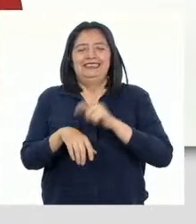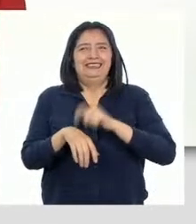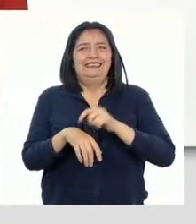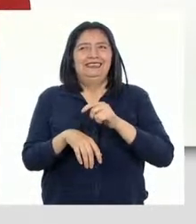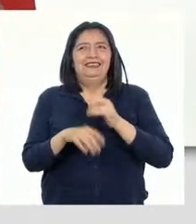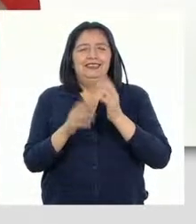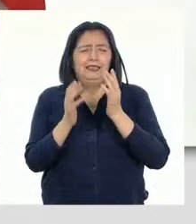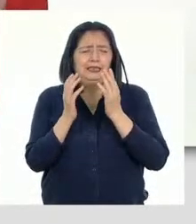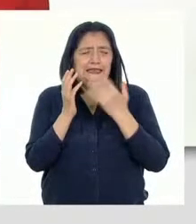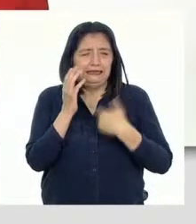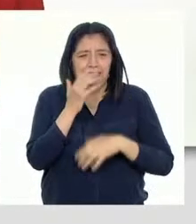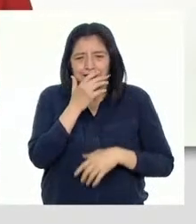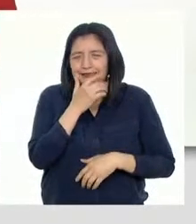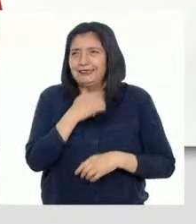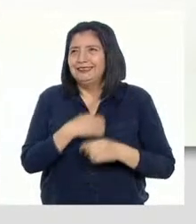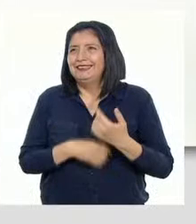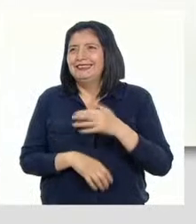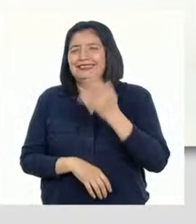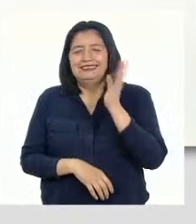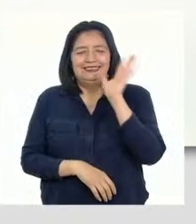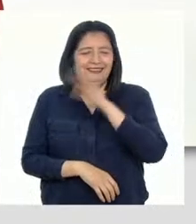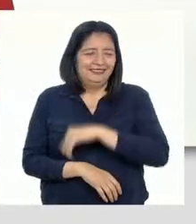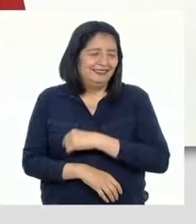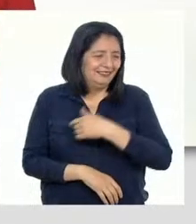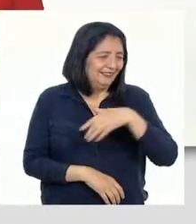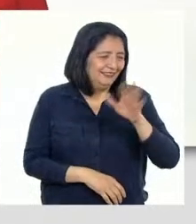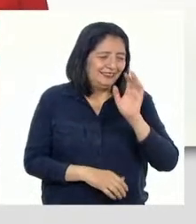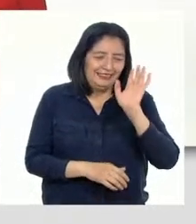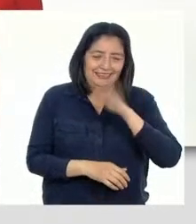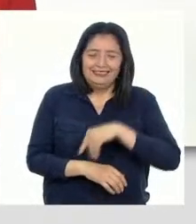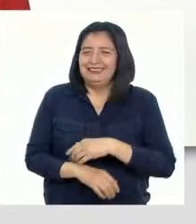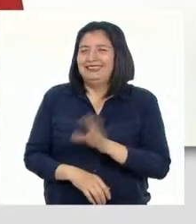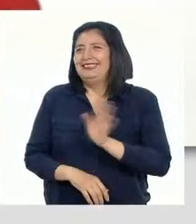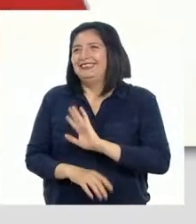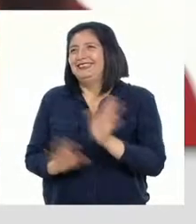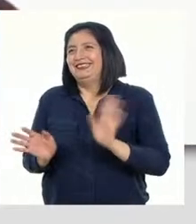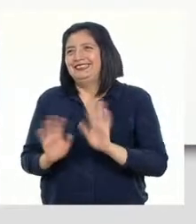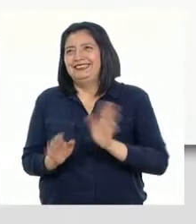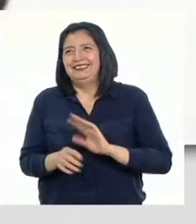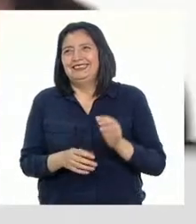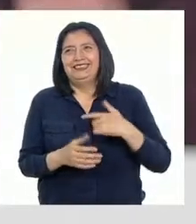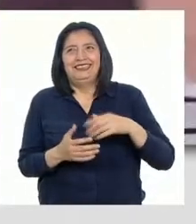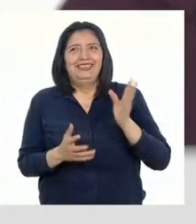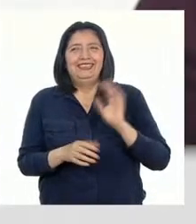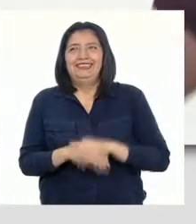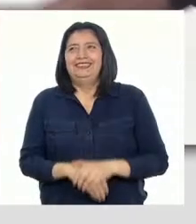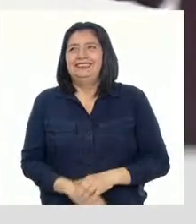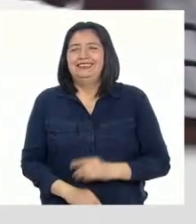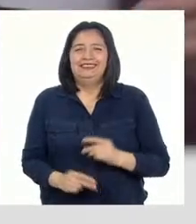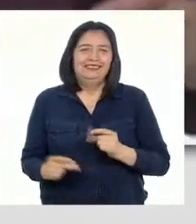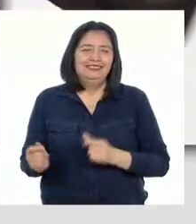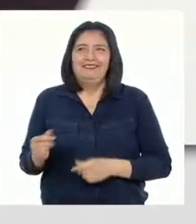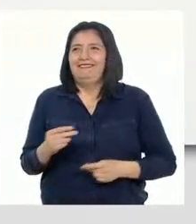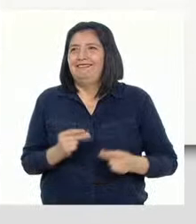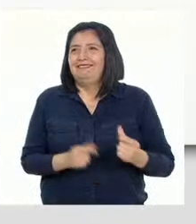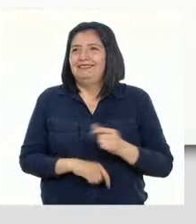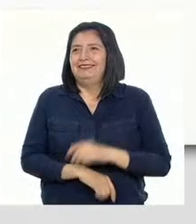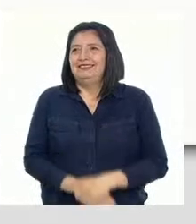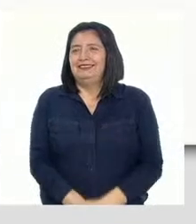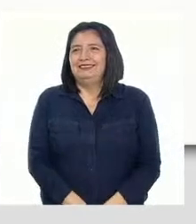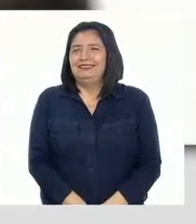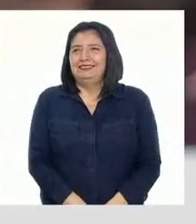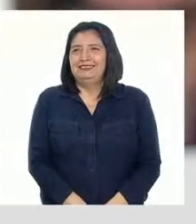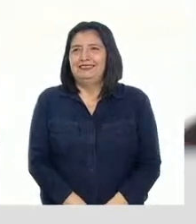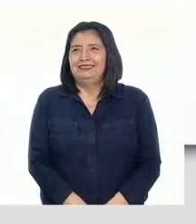tiempo para... ¡Uy! Cualquier... ¡Uy! I gave a man for a living,